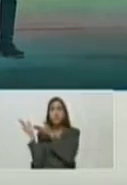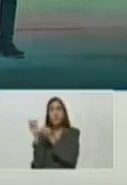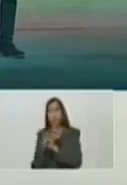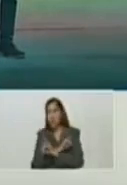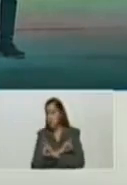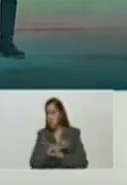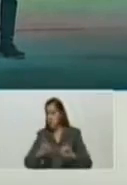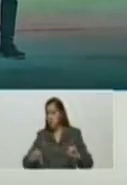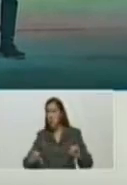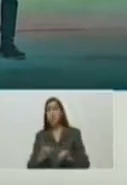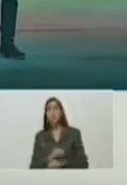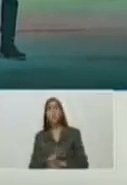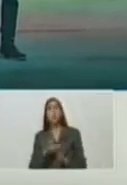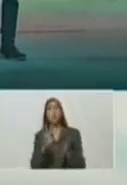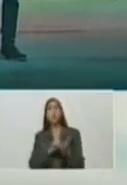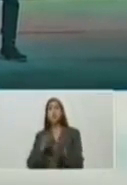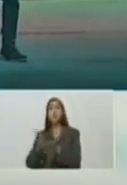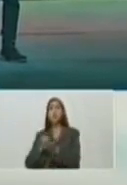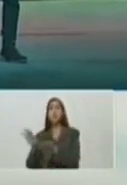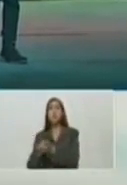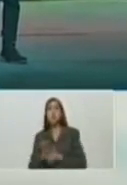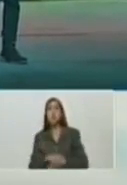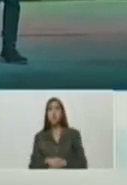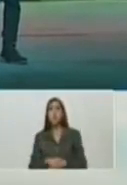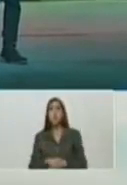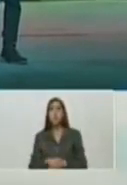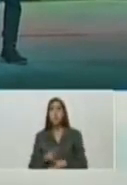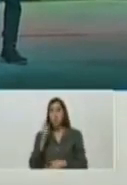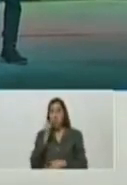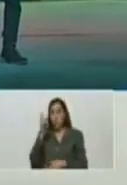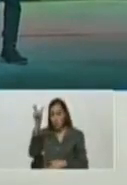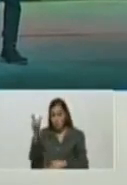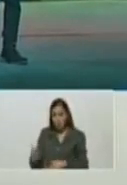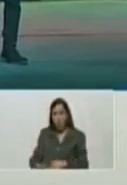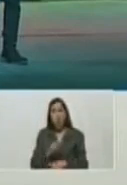calientico. El libro de Ramiro Ruiz Primera.